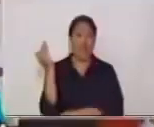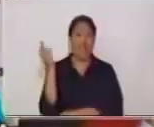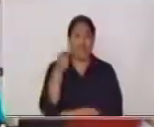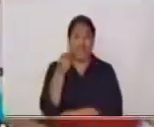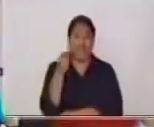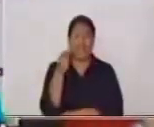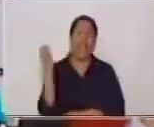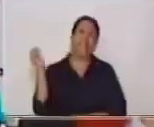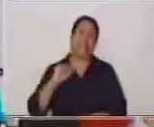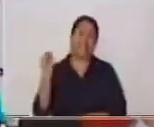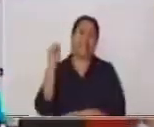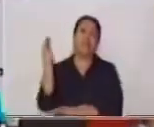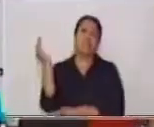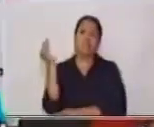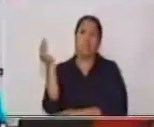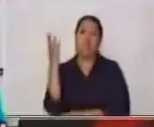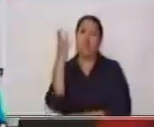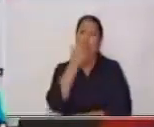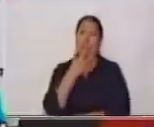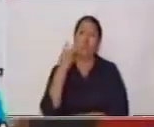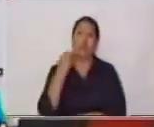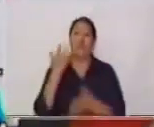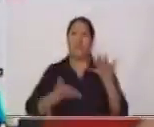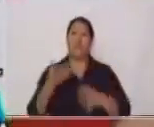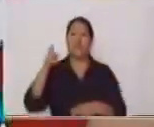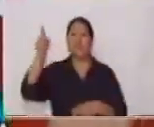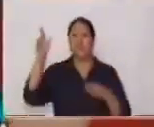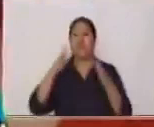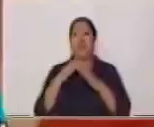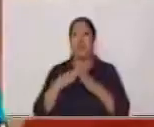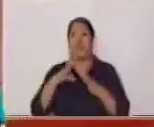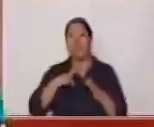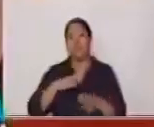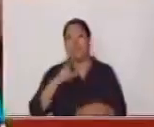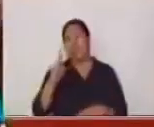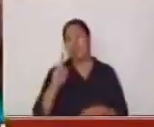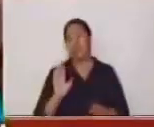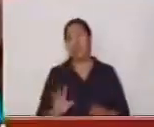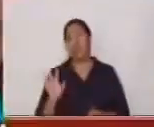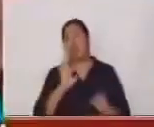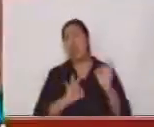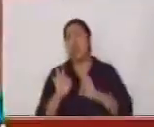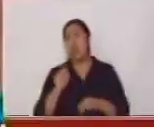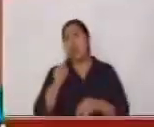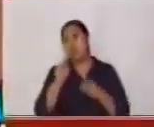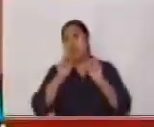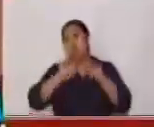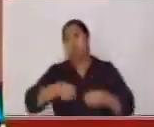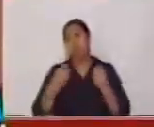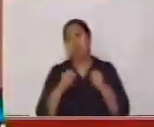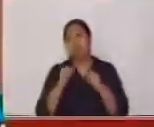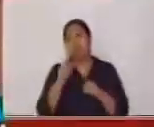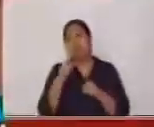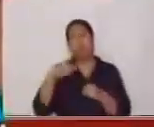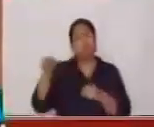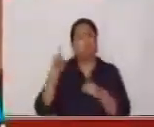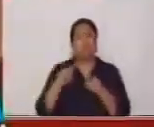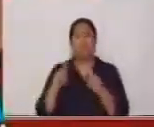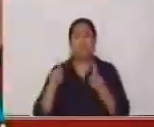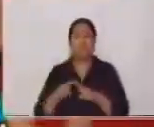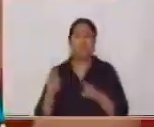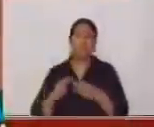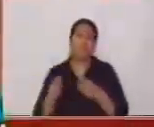bonitas. Tal vez alguna vez has tenido alguna en casa. O tú también puedes elaborar alguna con algún material que tengas en casa. Recuérdate que los